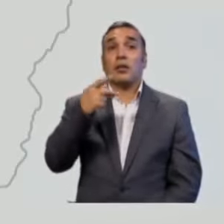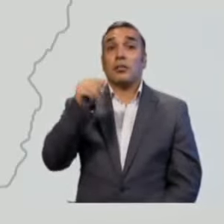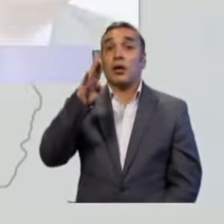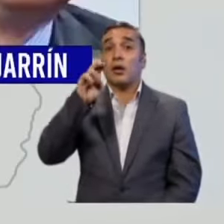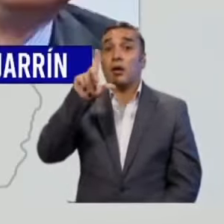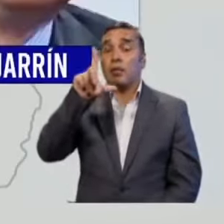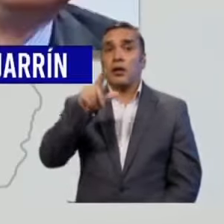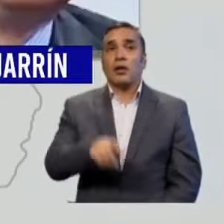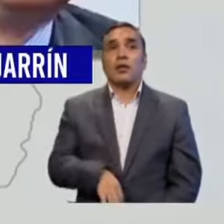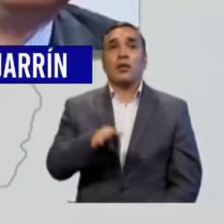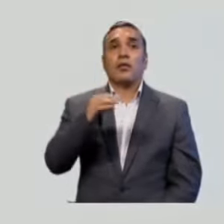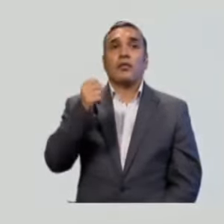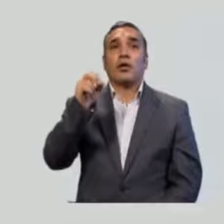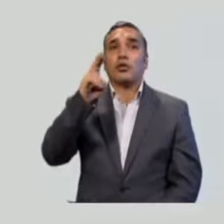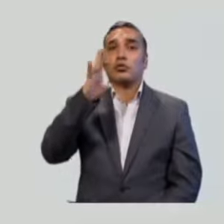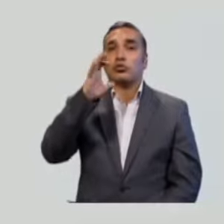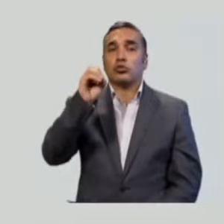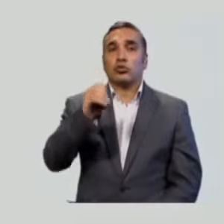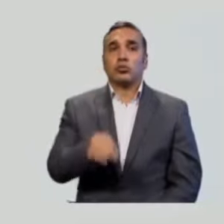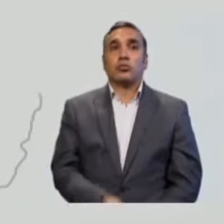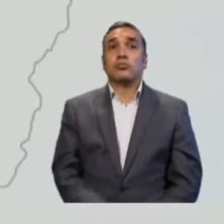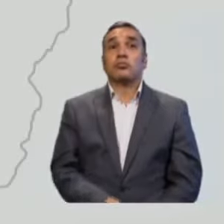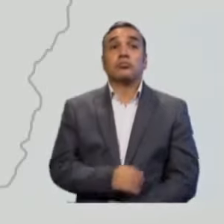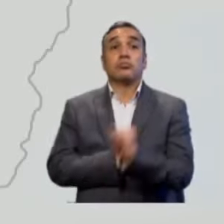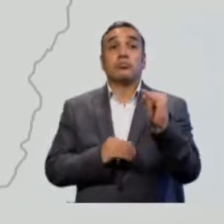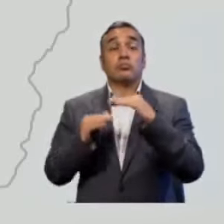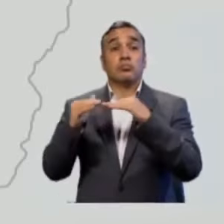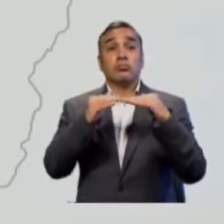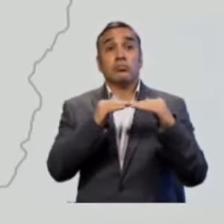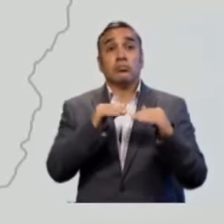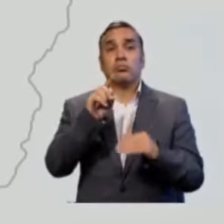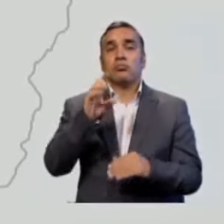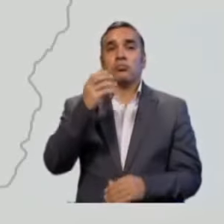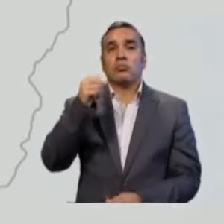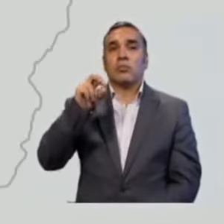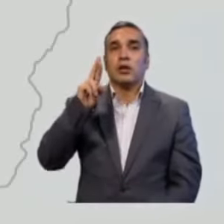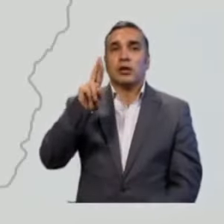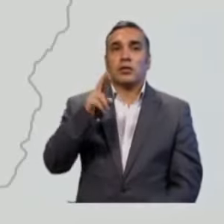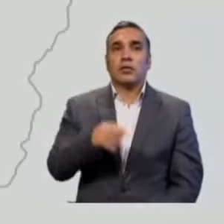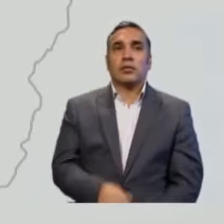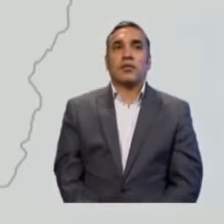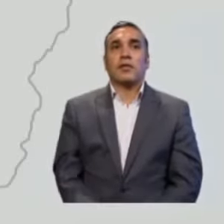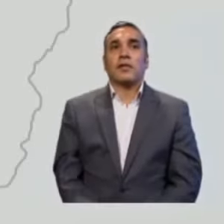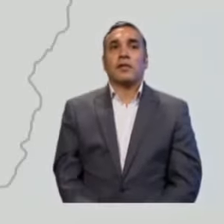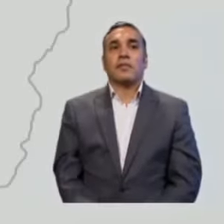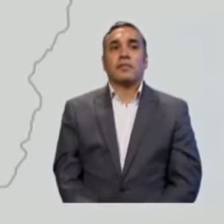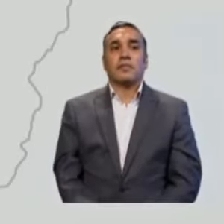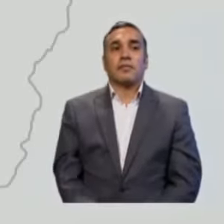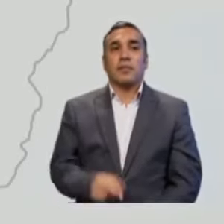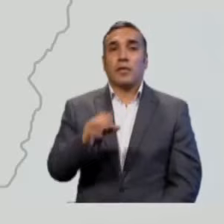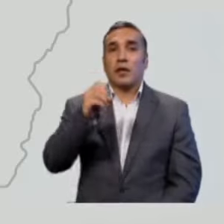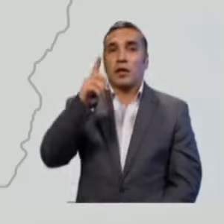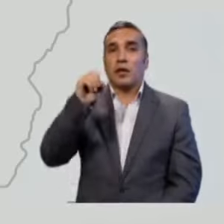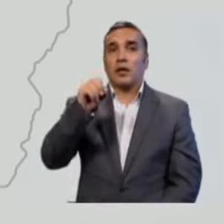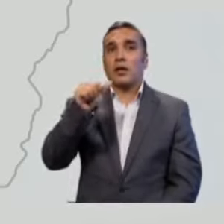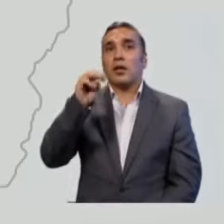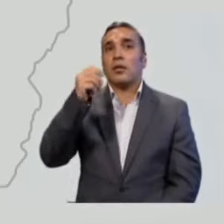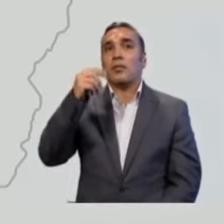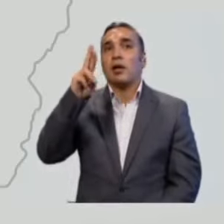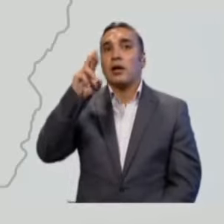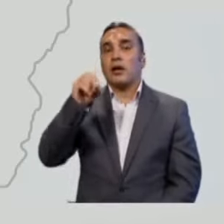Muñoz y Fausto Jarrín. Por la Izquierda Democrática, César Jaramillo, Egner Recalde, Amparo Bueno